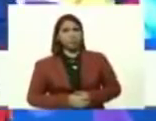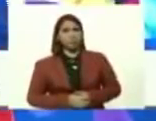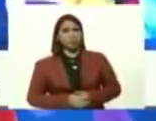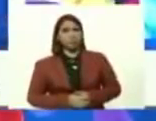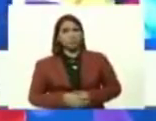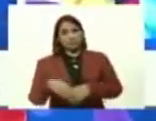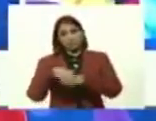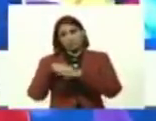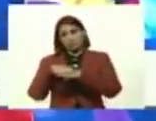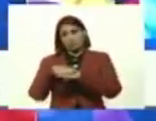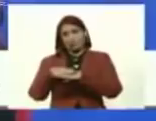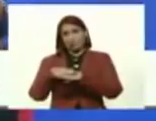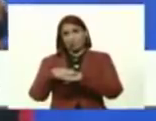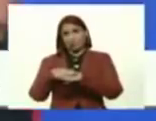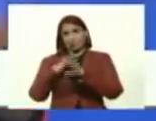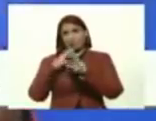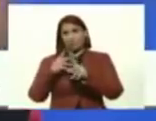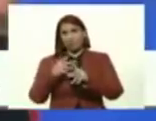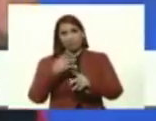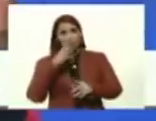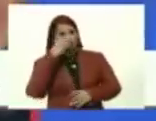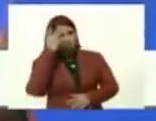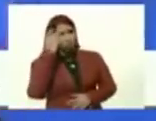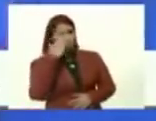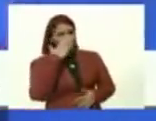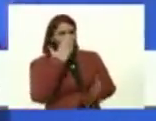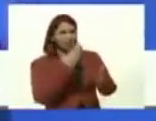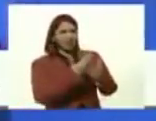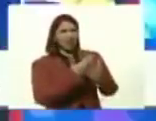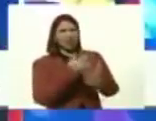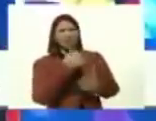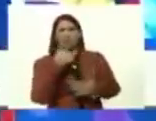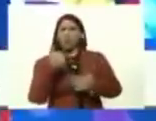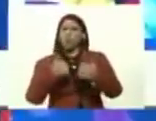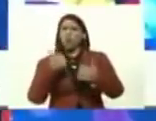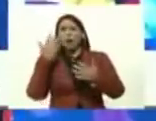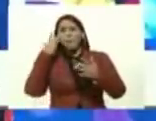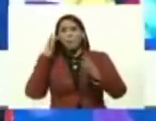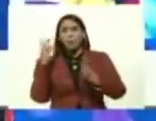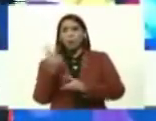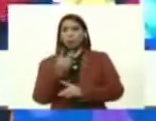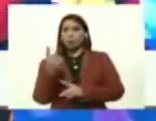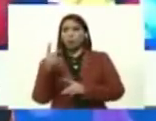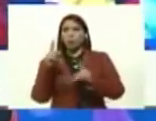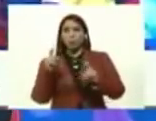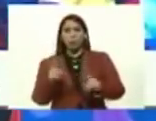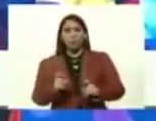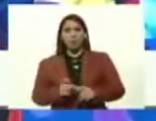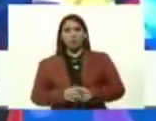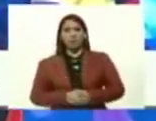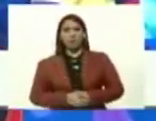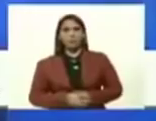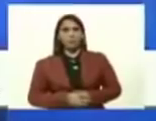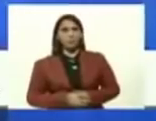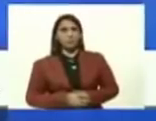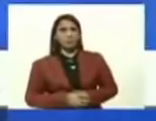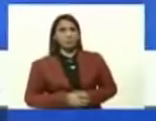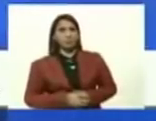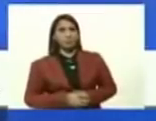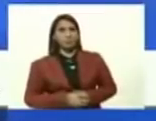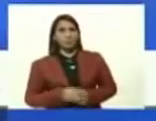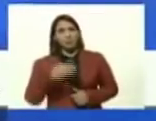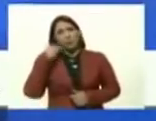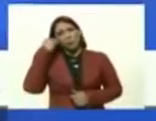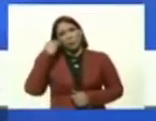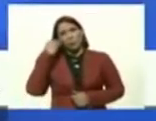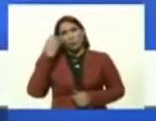chispoteado. Con Dios por delante siempre. ¿Cuáles serían esas posibles dobles dos pruebas, Yulimar? ¿Cuál cree usted